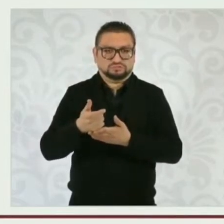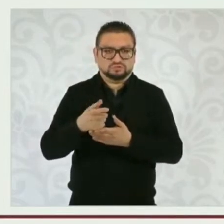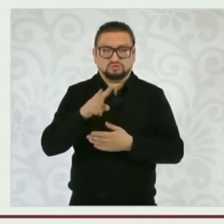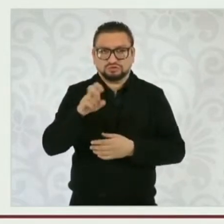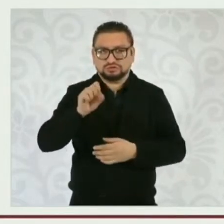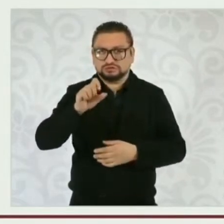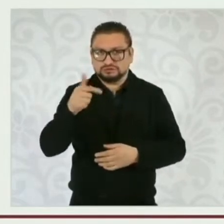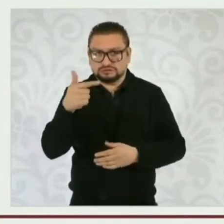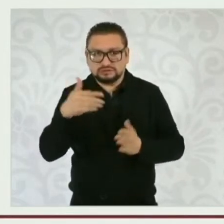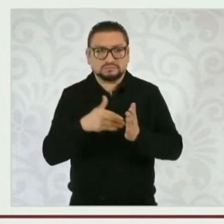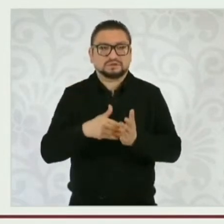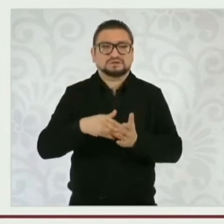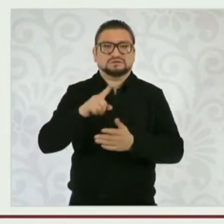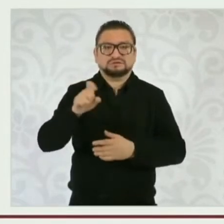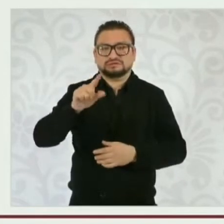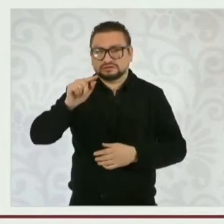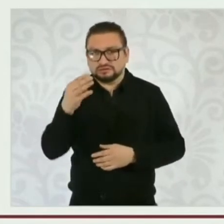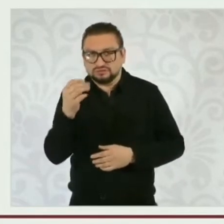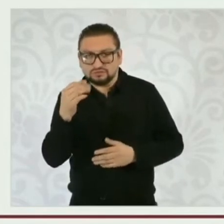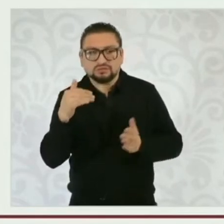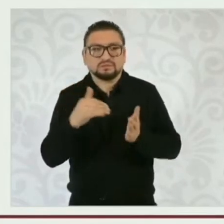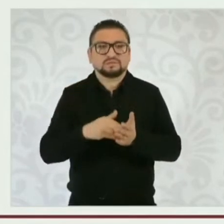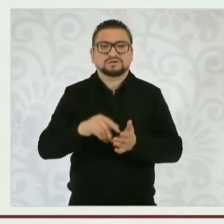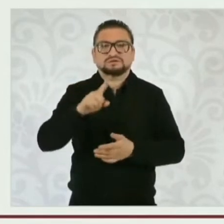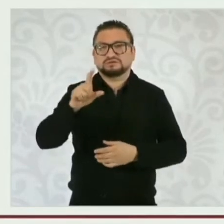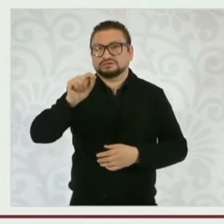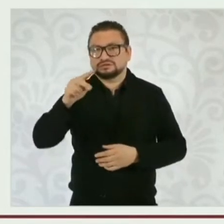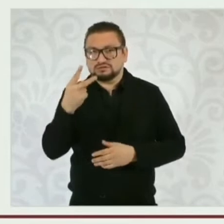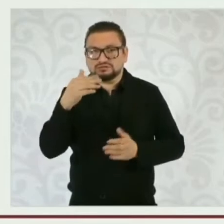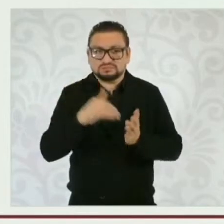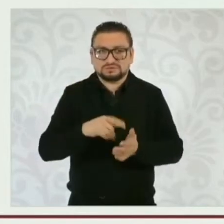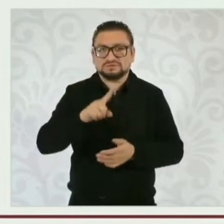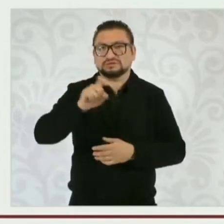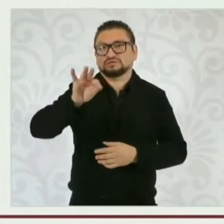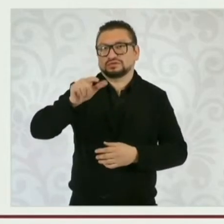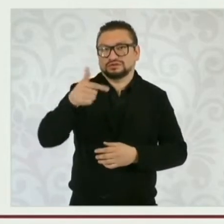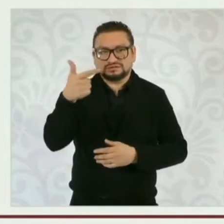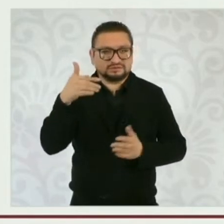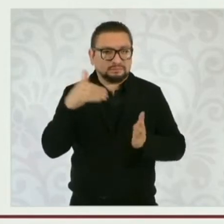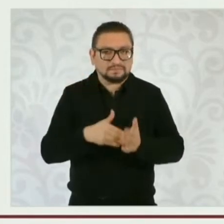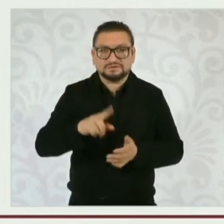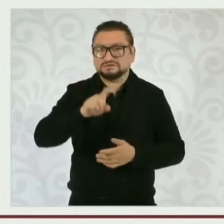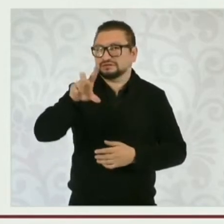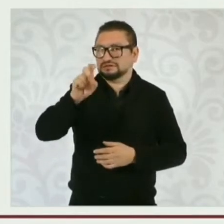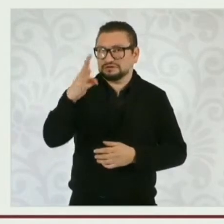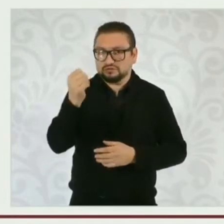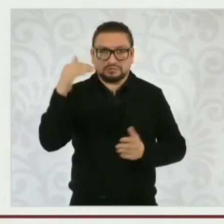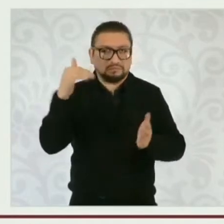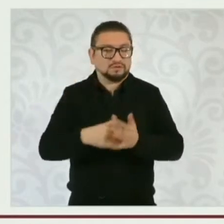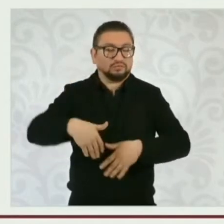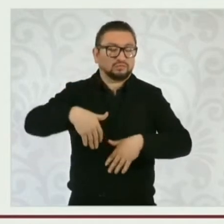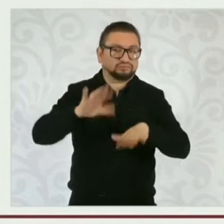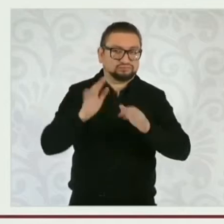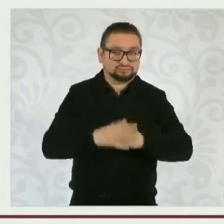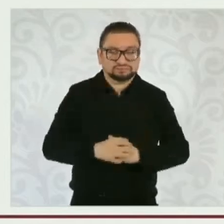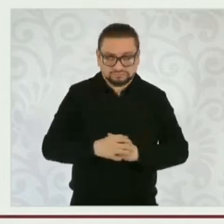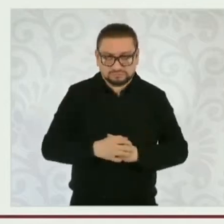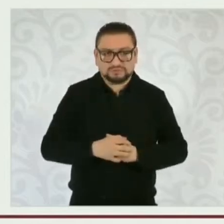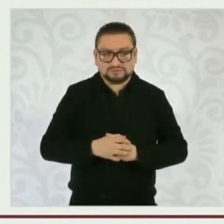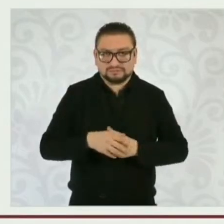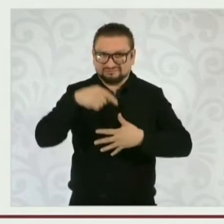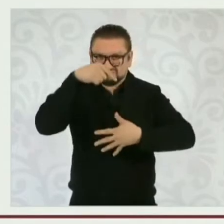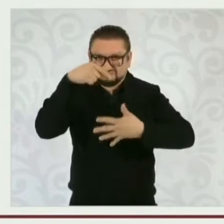267,000, 210,000, 179,000, 172,000, 147,000, 139,000. Bueno,